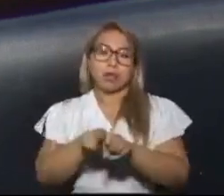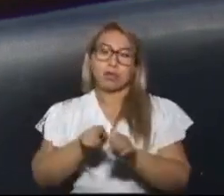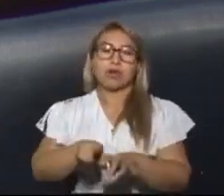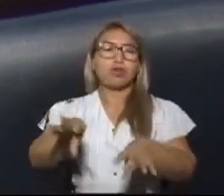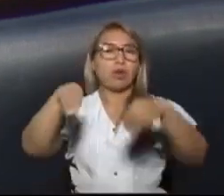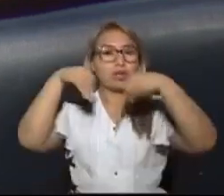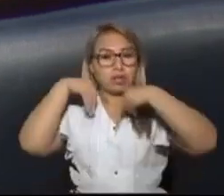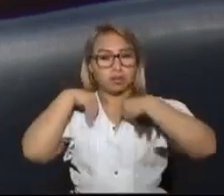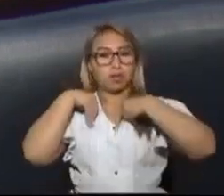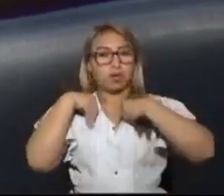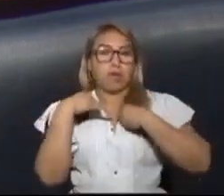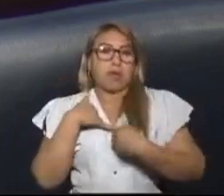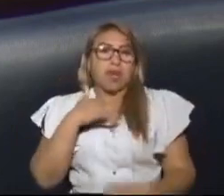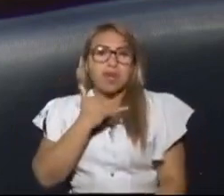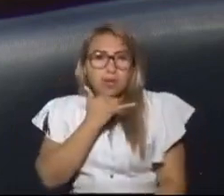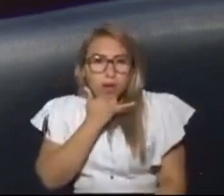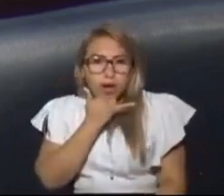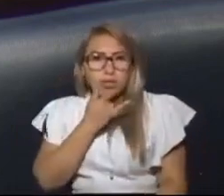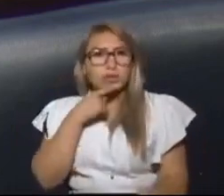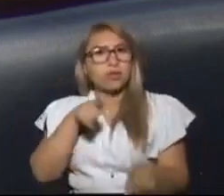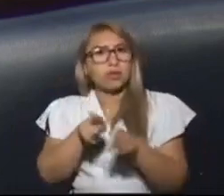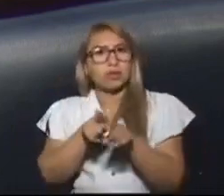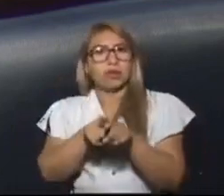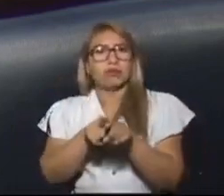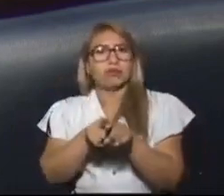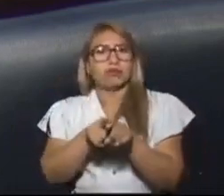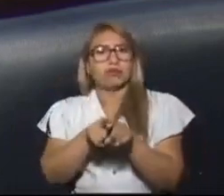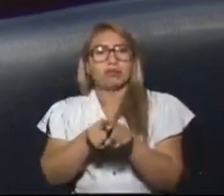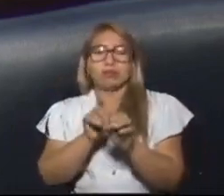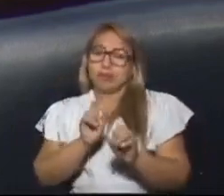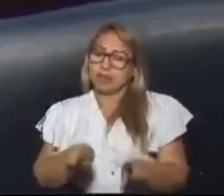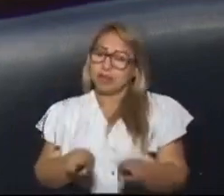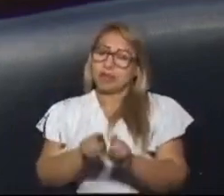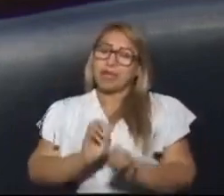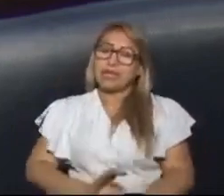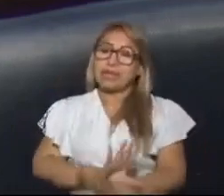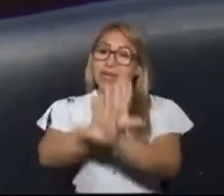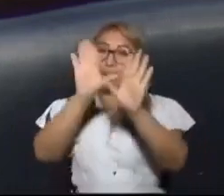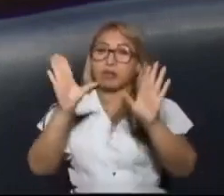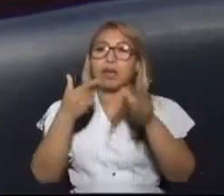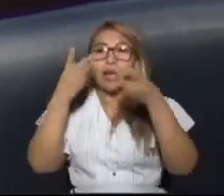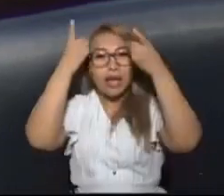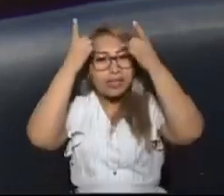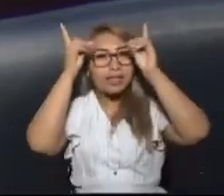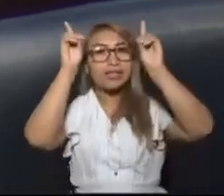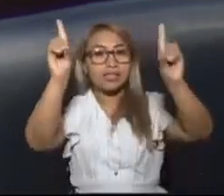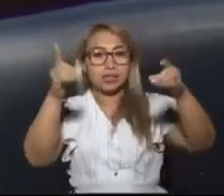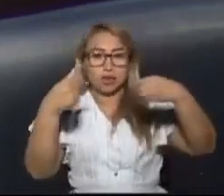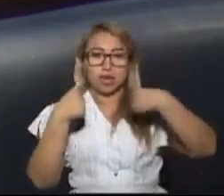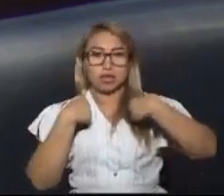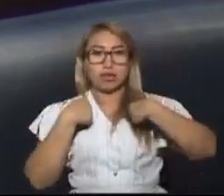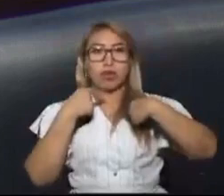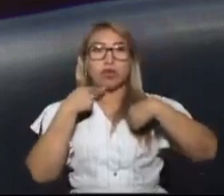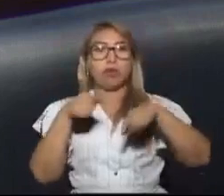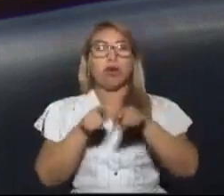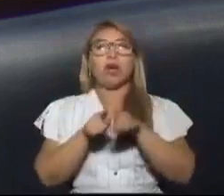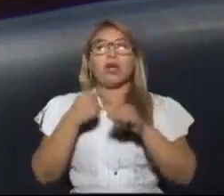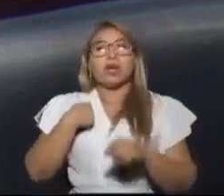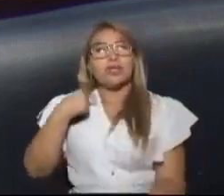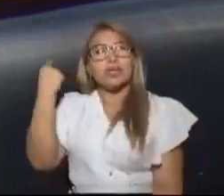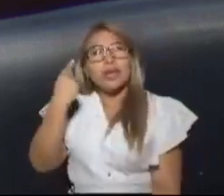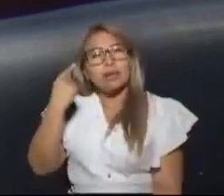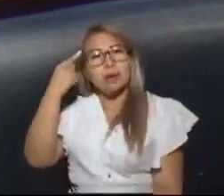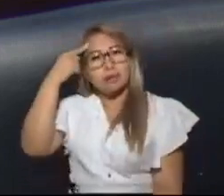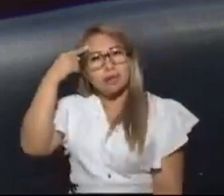debo retroceder. Aclaro, cada decisión que tomo siempre ha sido pensando en el bien de mi